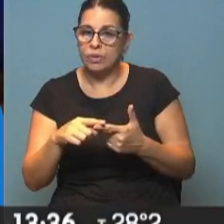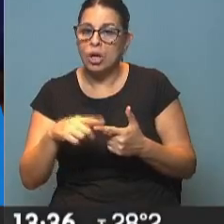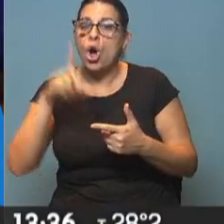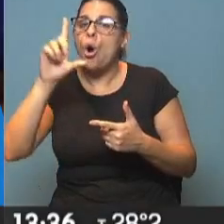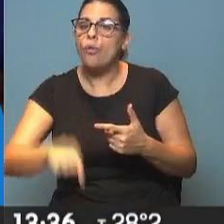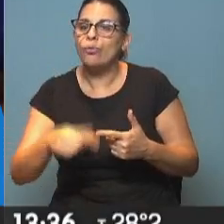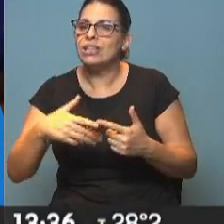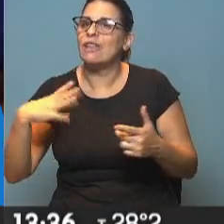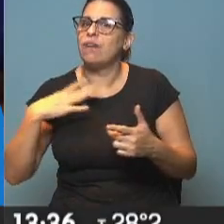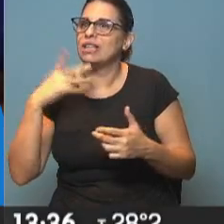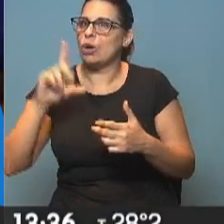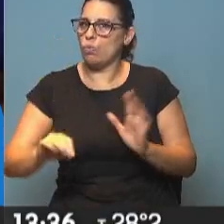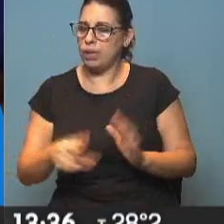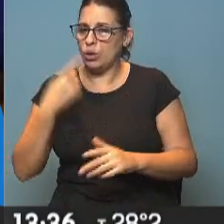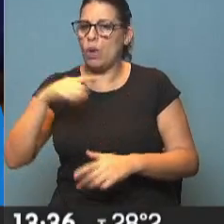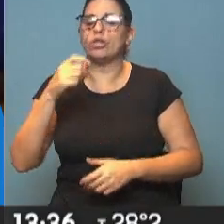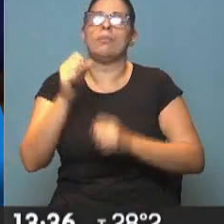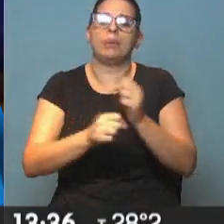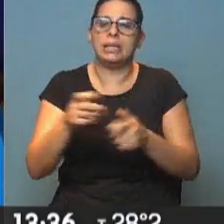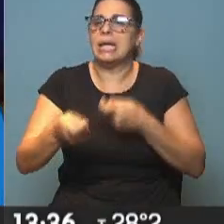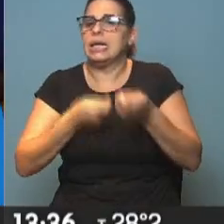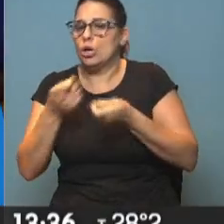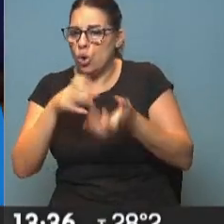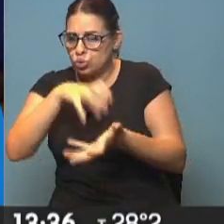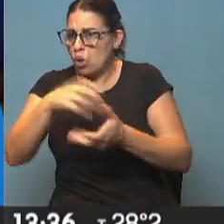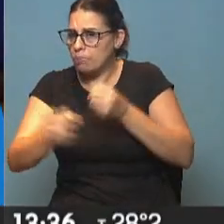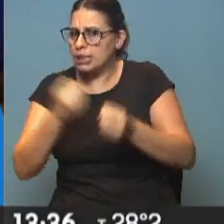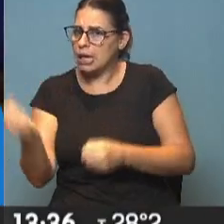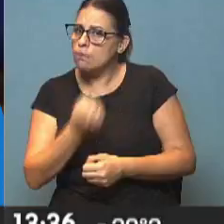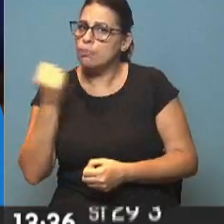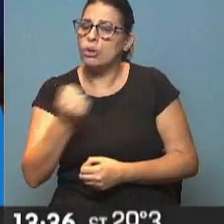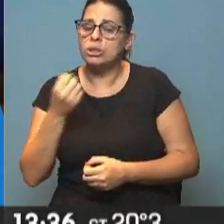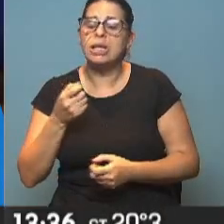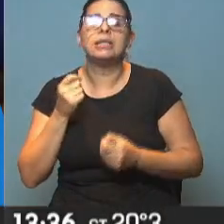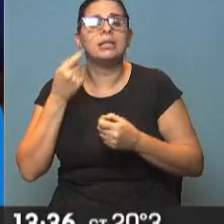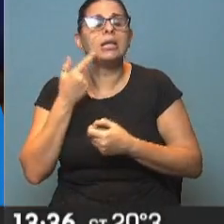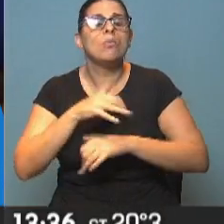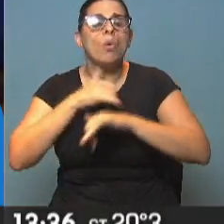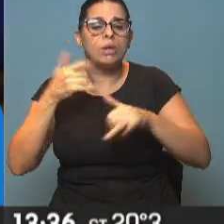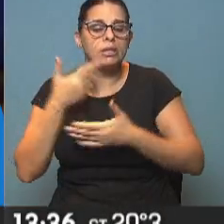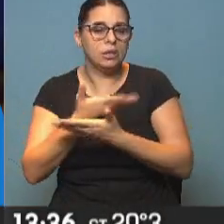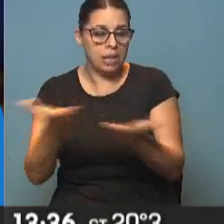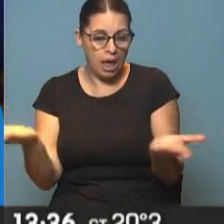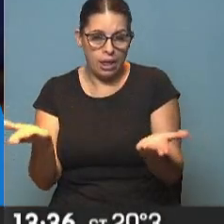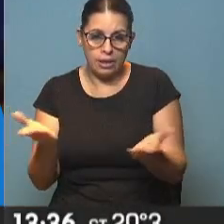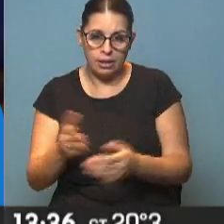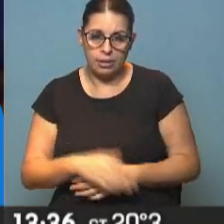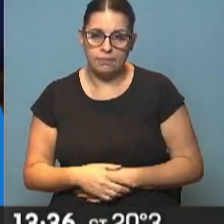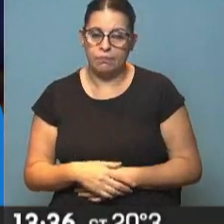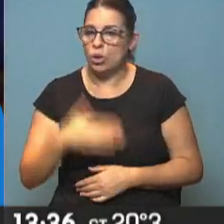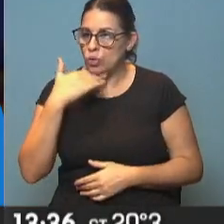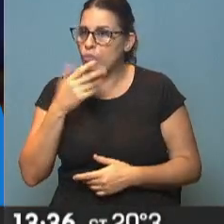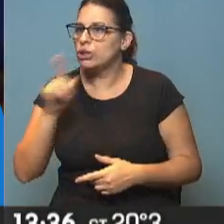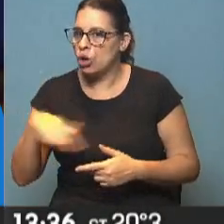oferta cuando un proveedor un comercio a una gran empresa hace una oferta por el canal que fuere